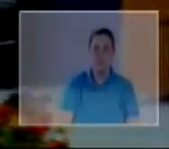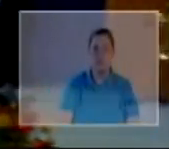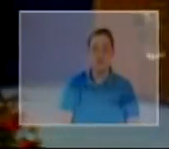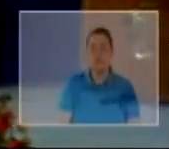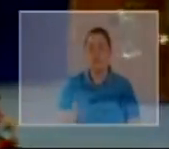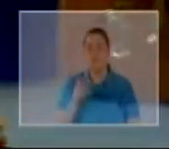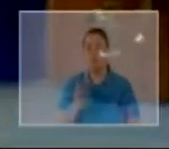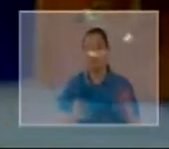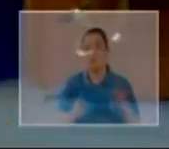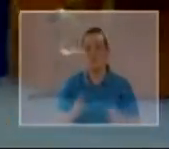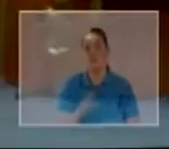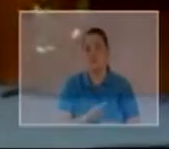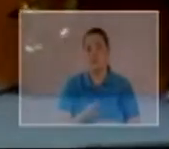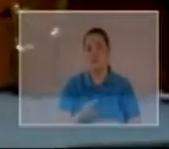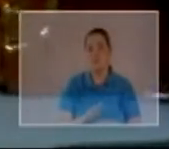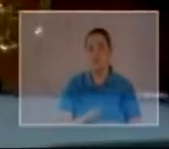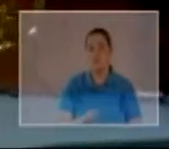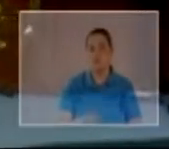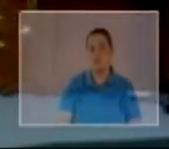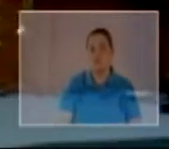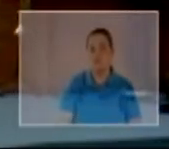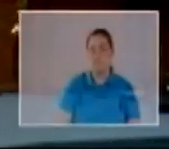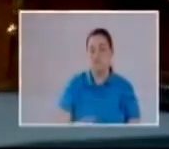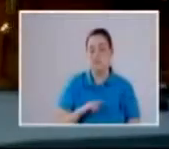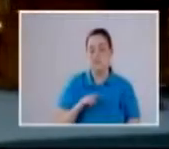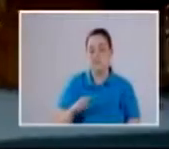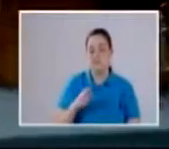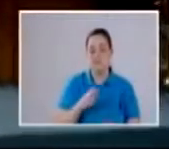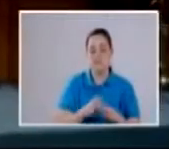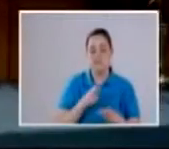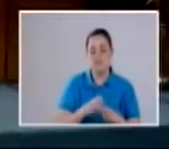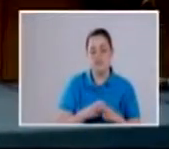Tal vez la cosa se puso bien delicada, bien seria.